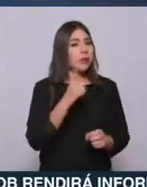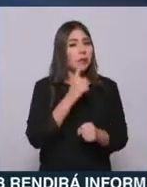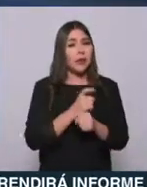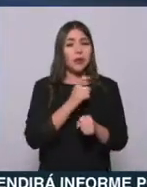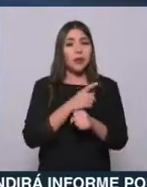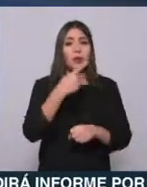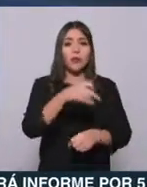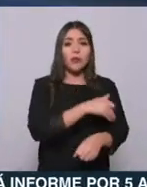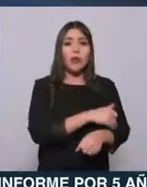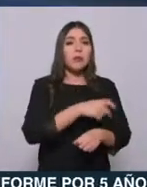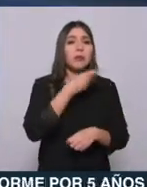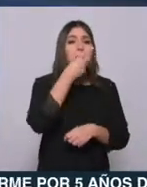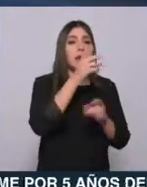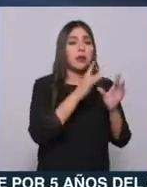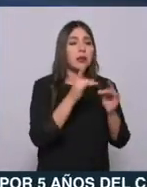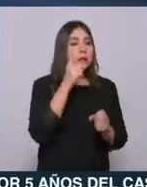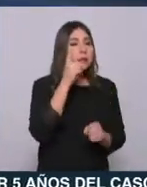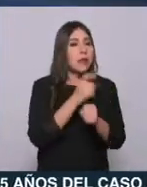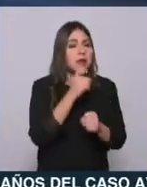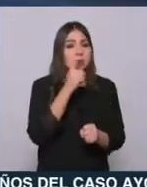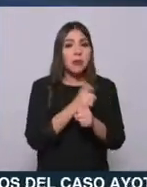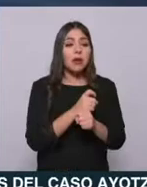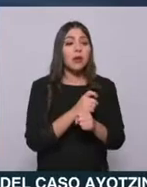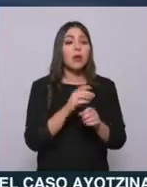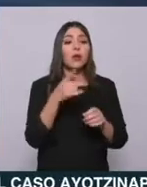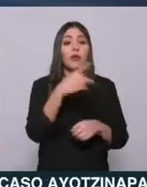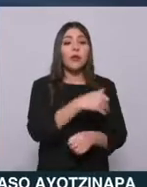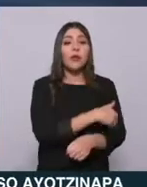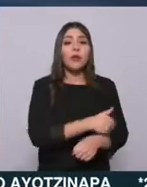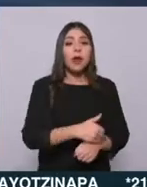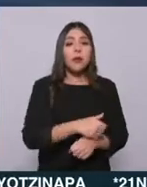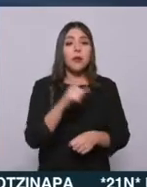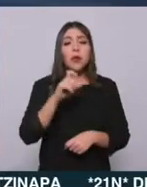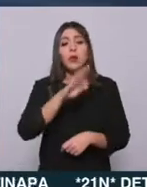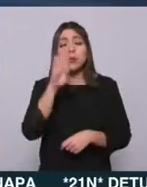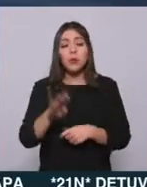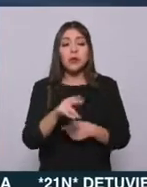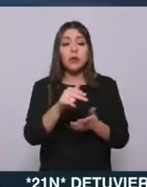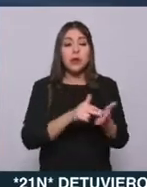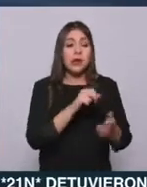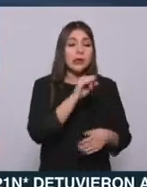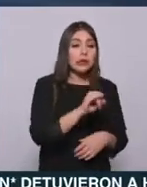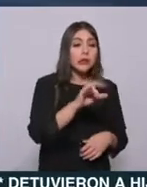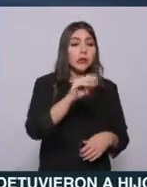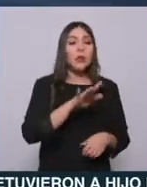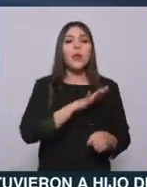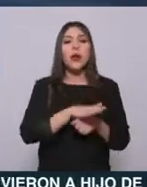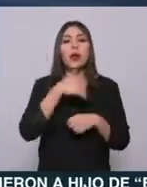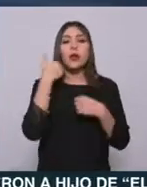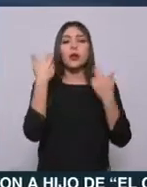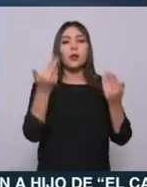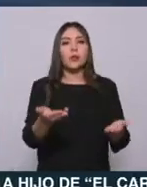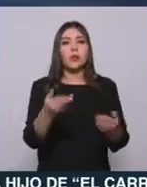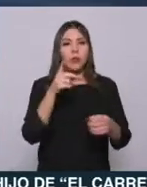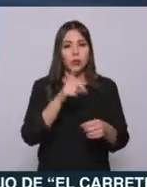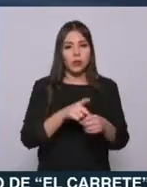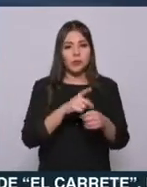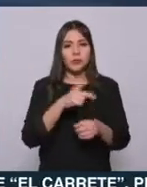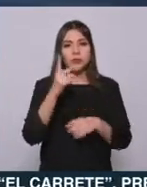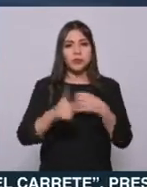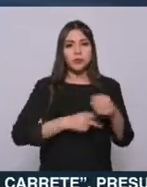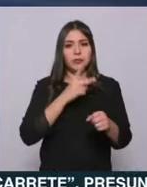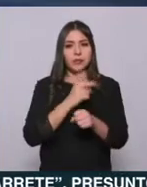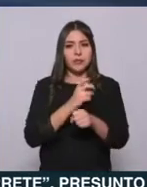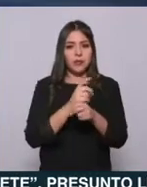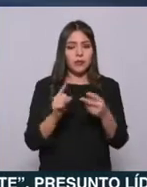más importante, porque ellos van a firmar un consentimiento diciendo qué quieren donar y si quieren donar. Segundo, podemos llenar nuestra tarjeta de